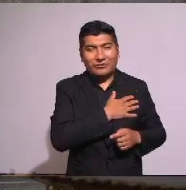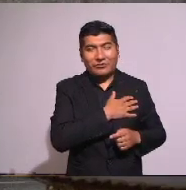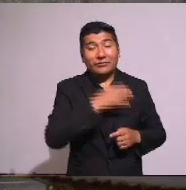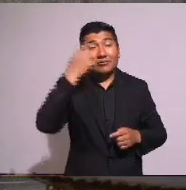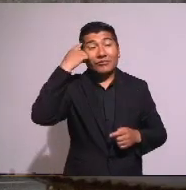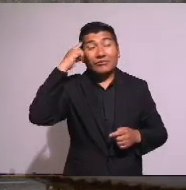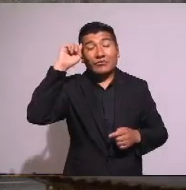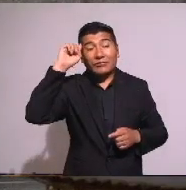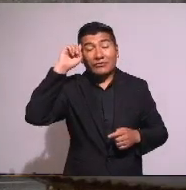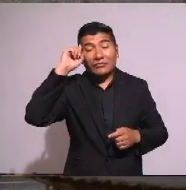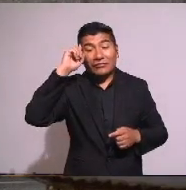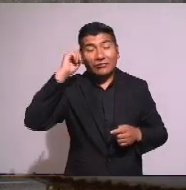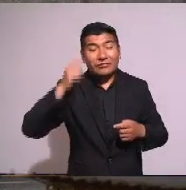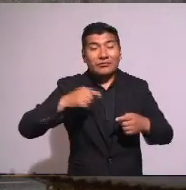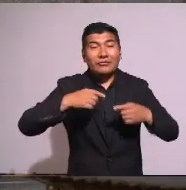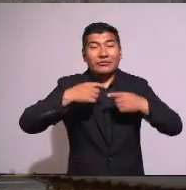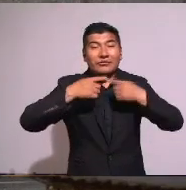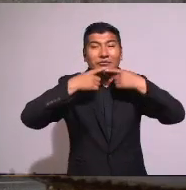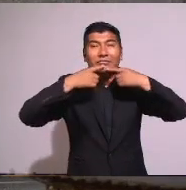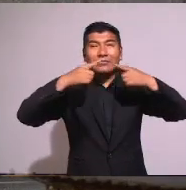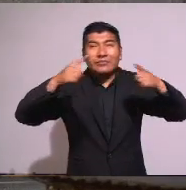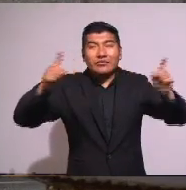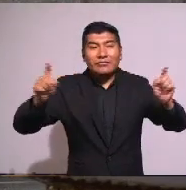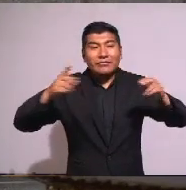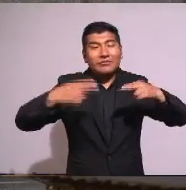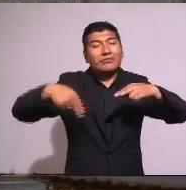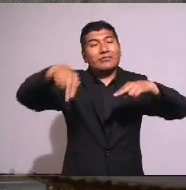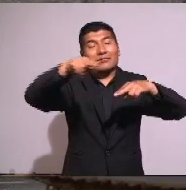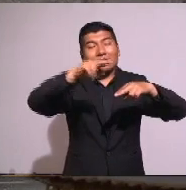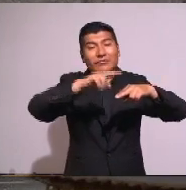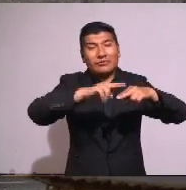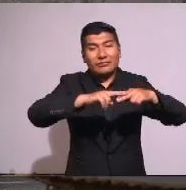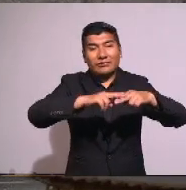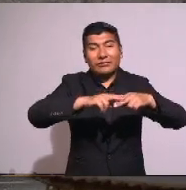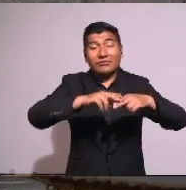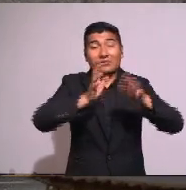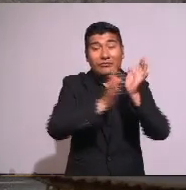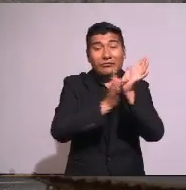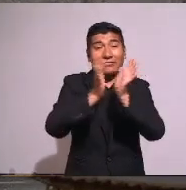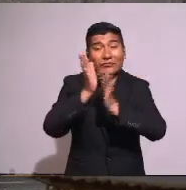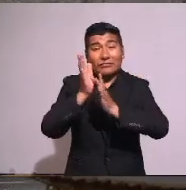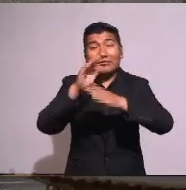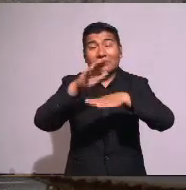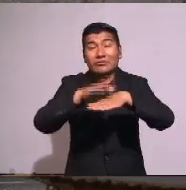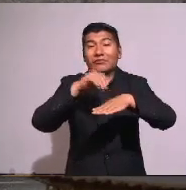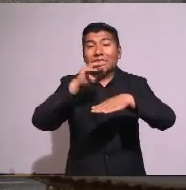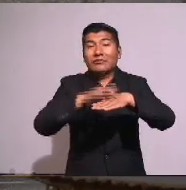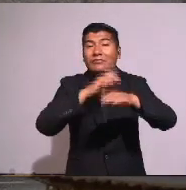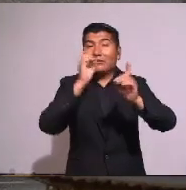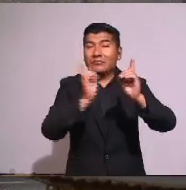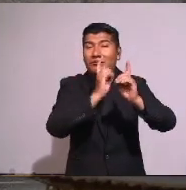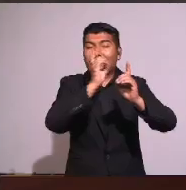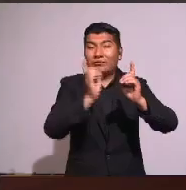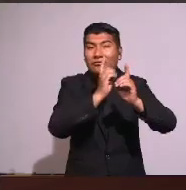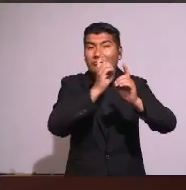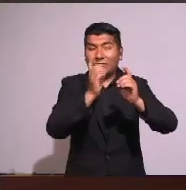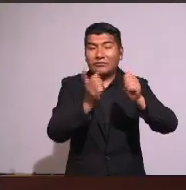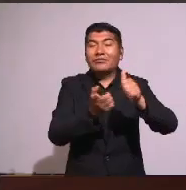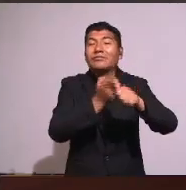Para extender su mensaje, Jesús llama a sus discípulos, sus primeros